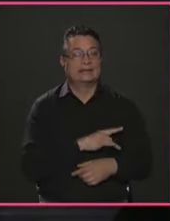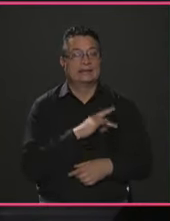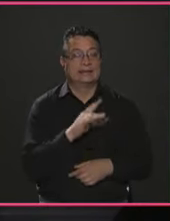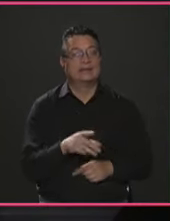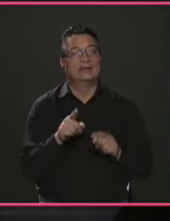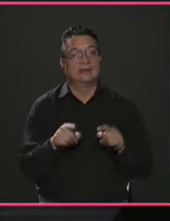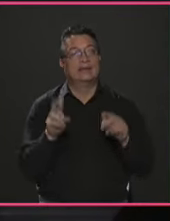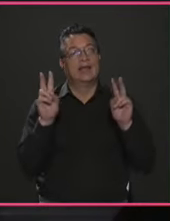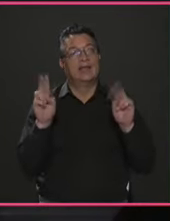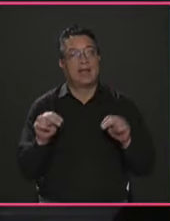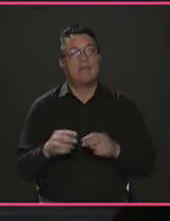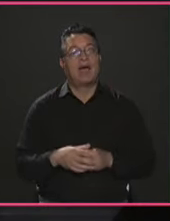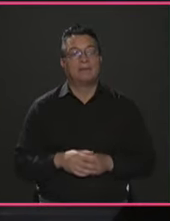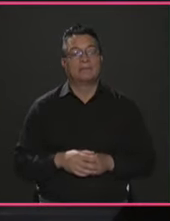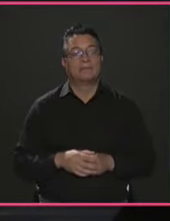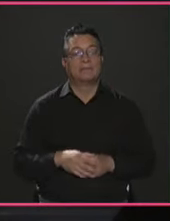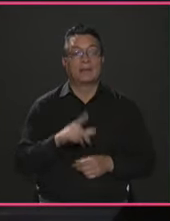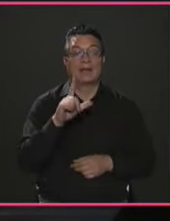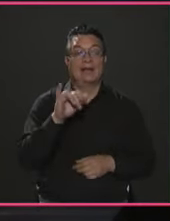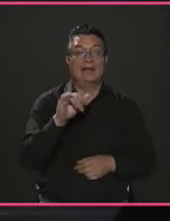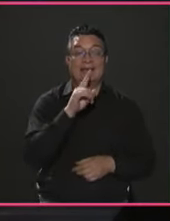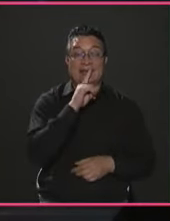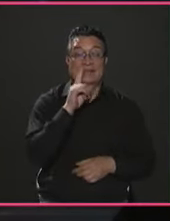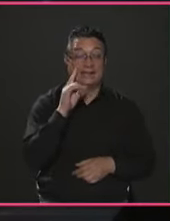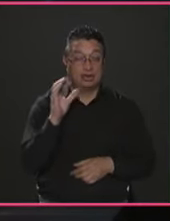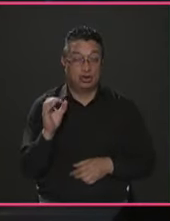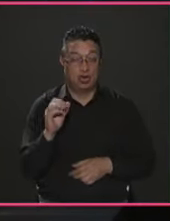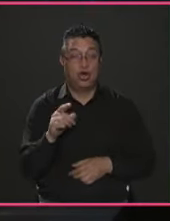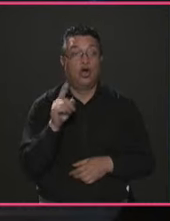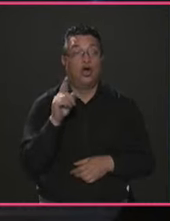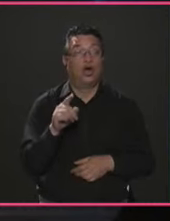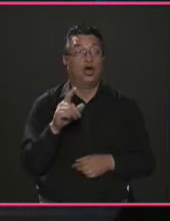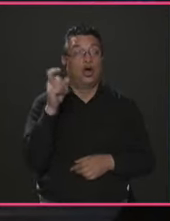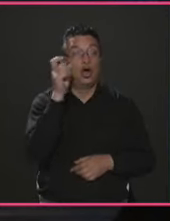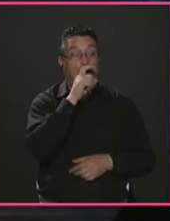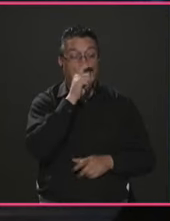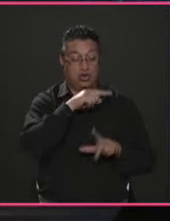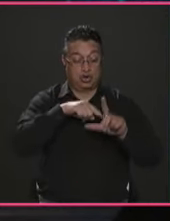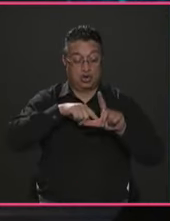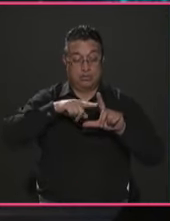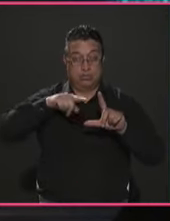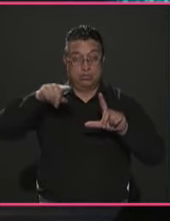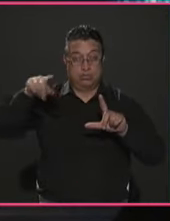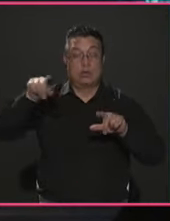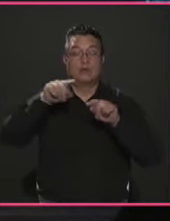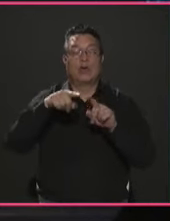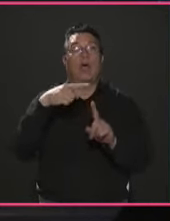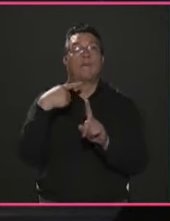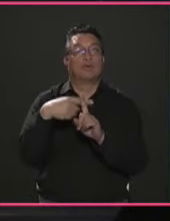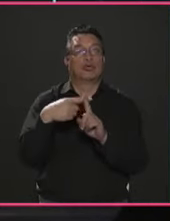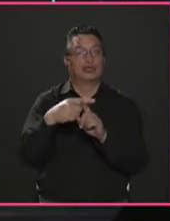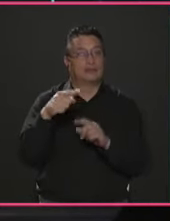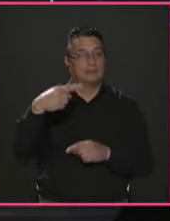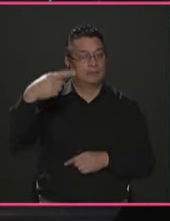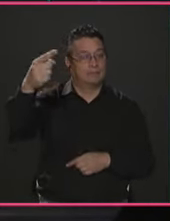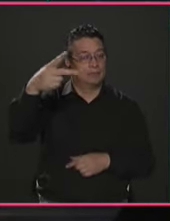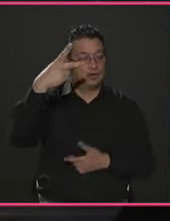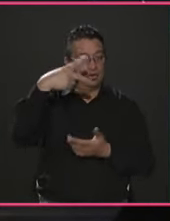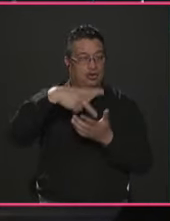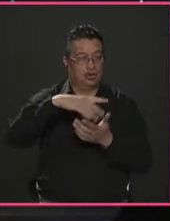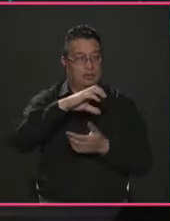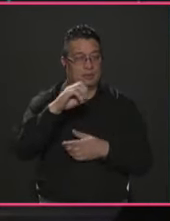en este ámbito en el litio la línea roja era la predicción optimista al año